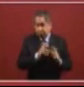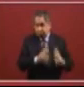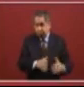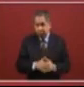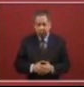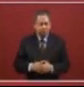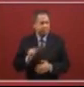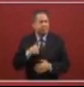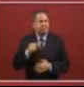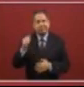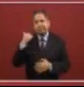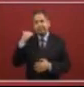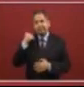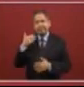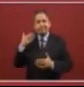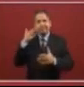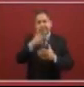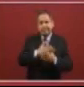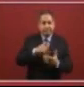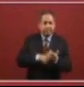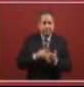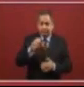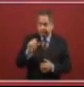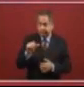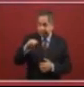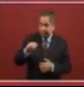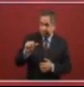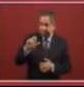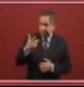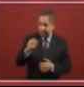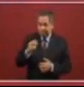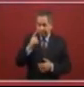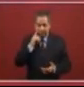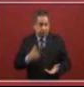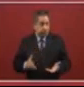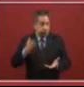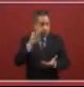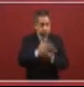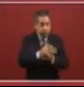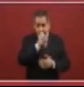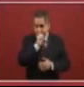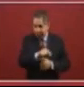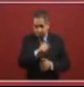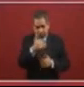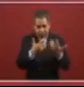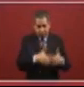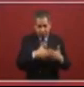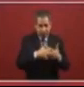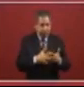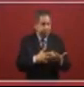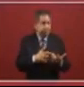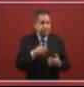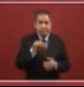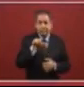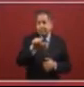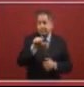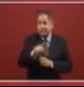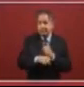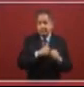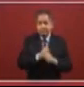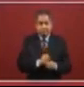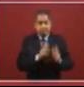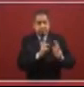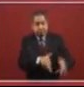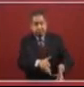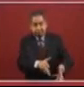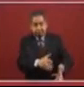Acabo de estar en Camargo y fui a ver una planta también de fertilizante que lleva 16 años